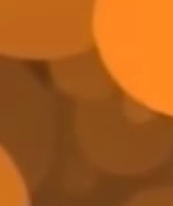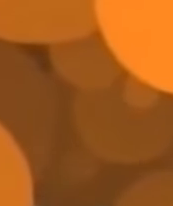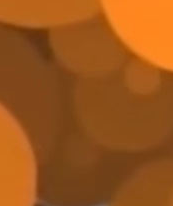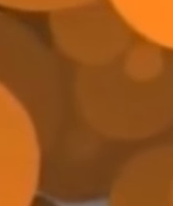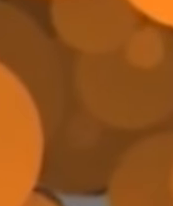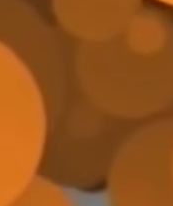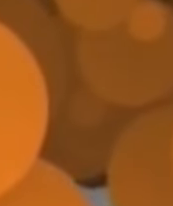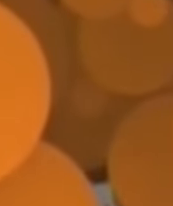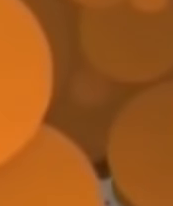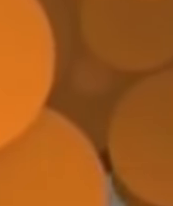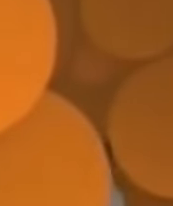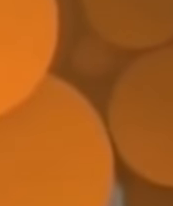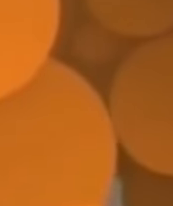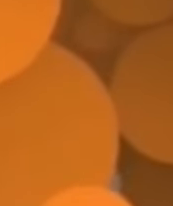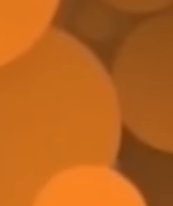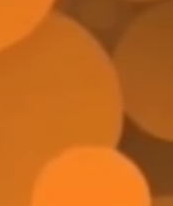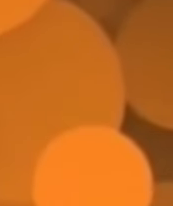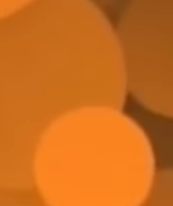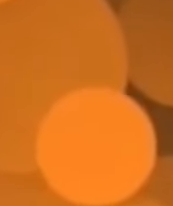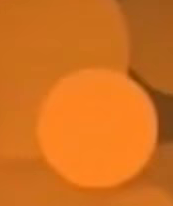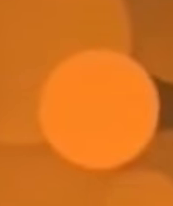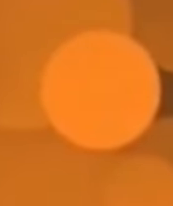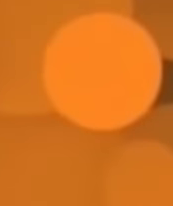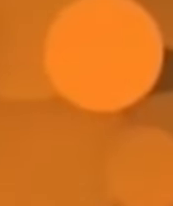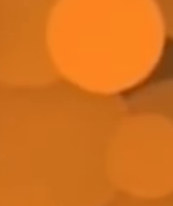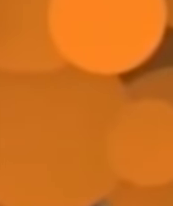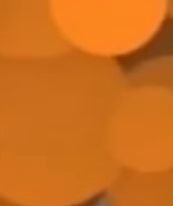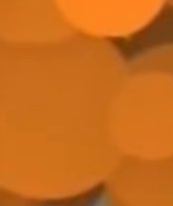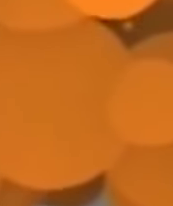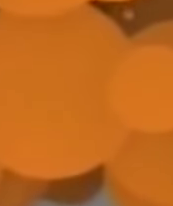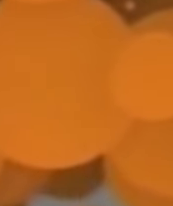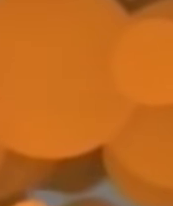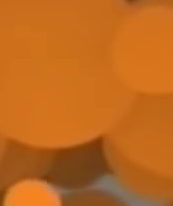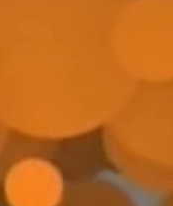Telecaribe, 30 años de historias.